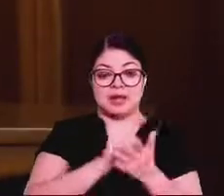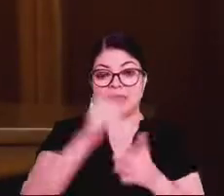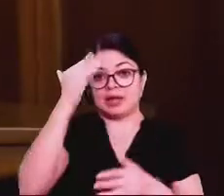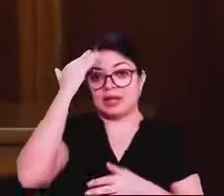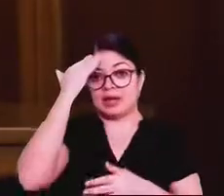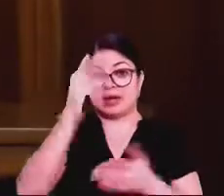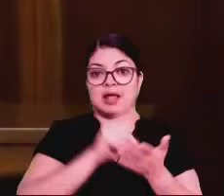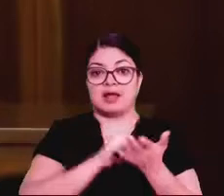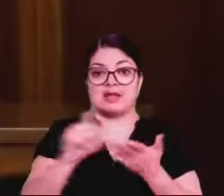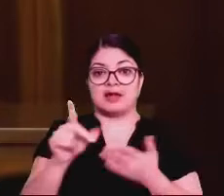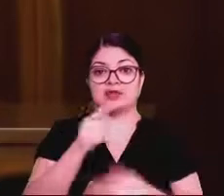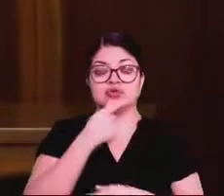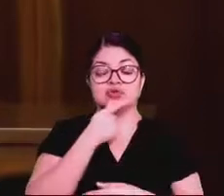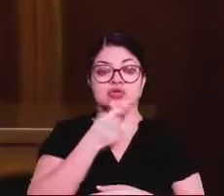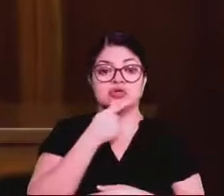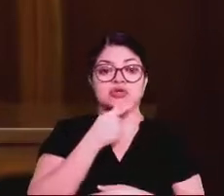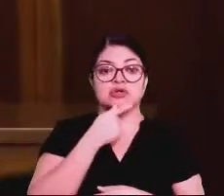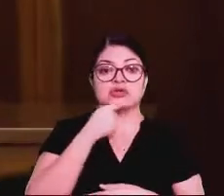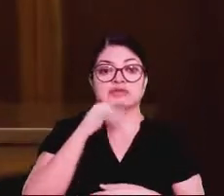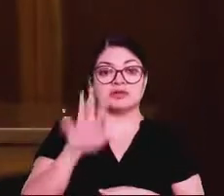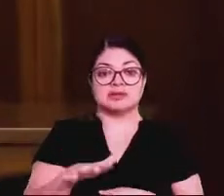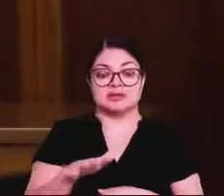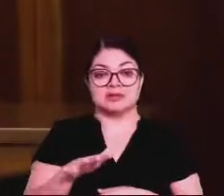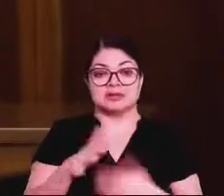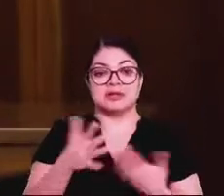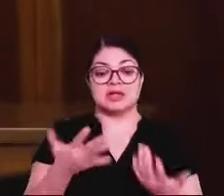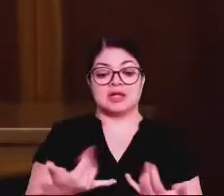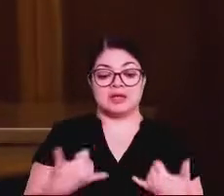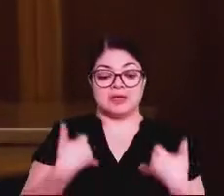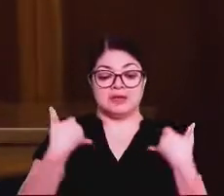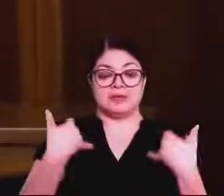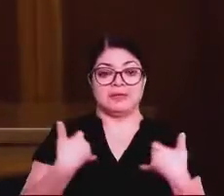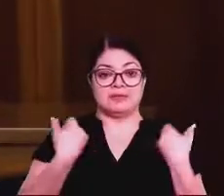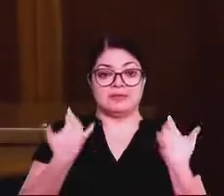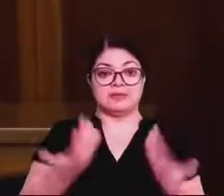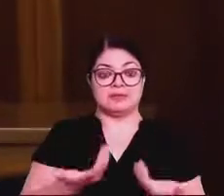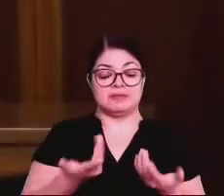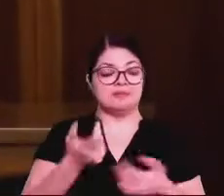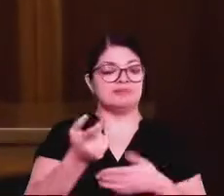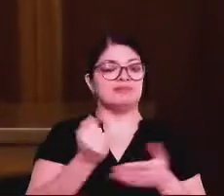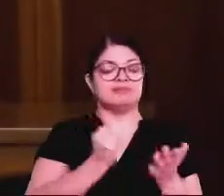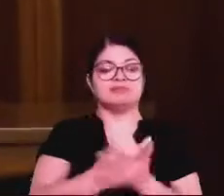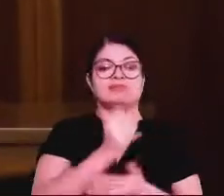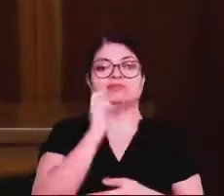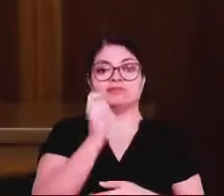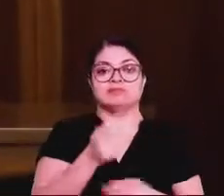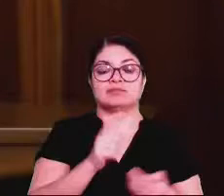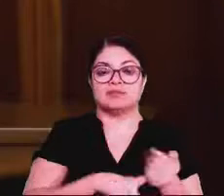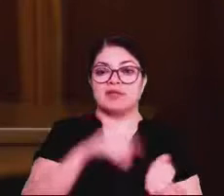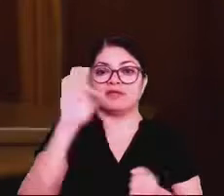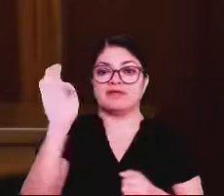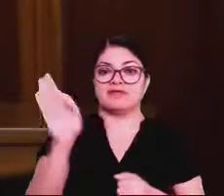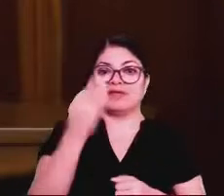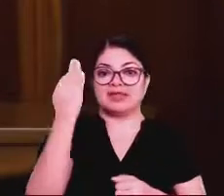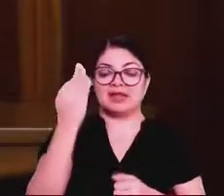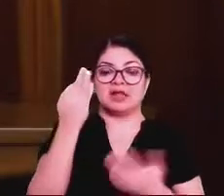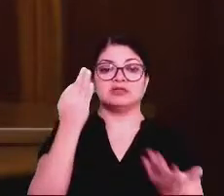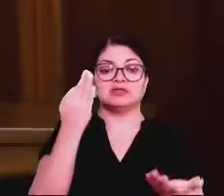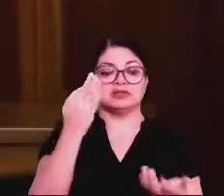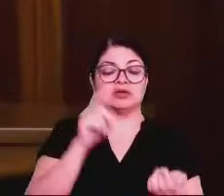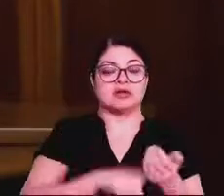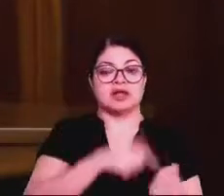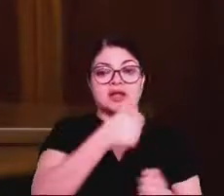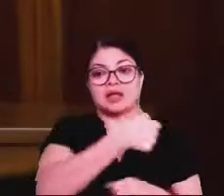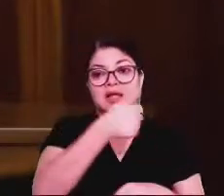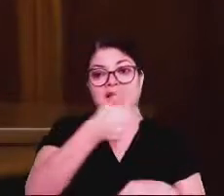de los Derechos de Niñas y Niños y Adolescentes determina que la Federación, las